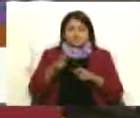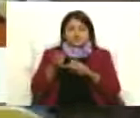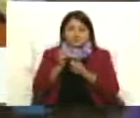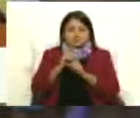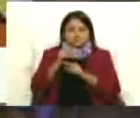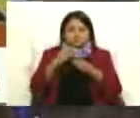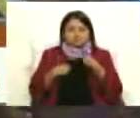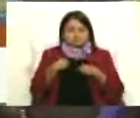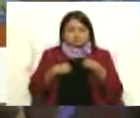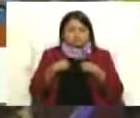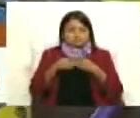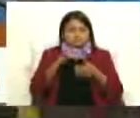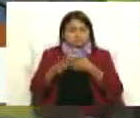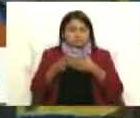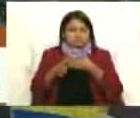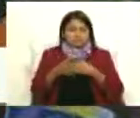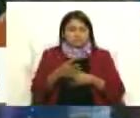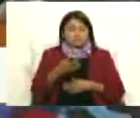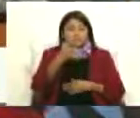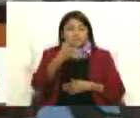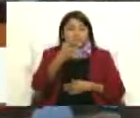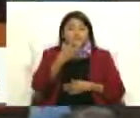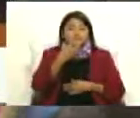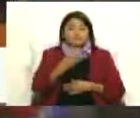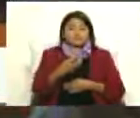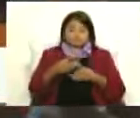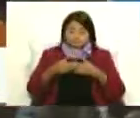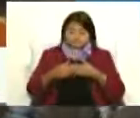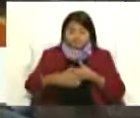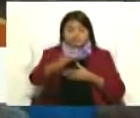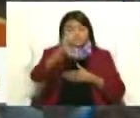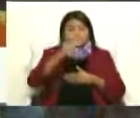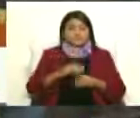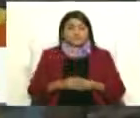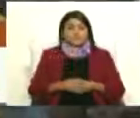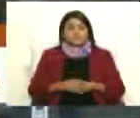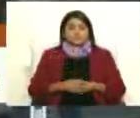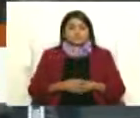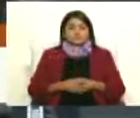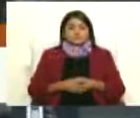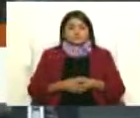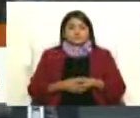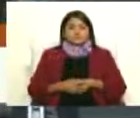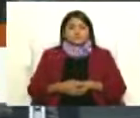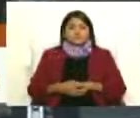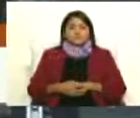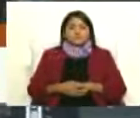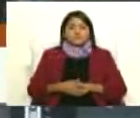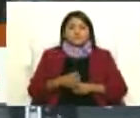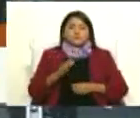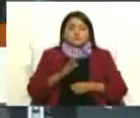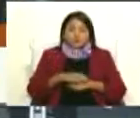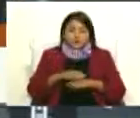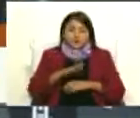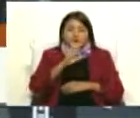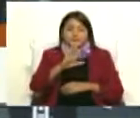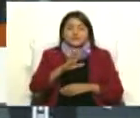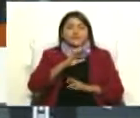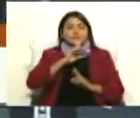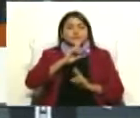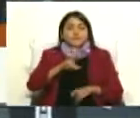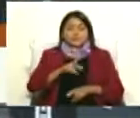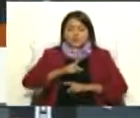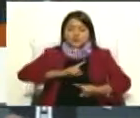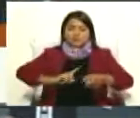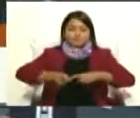ellos, el 4 de diciembre y de ahí en adelante. ¿Y qué será? Lo que diga el pueblo, porque en Venezuela manda